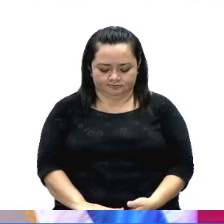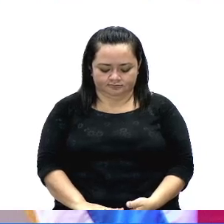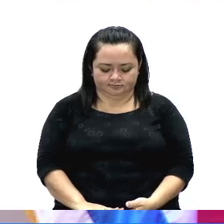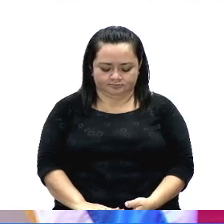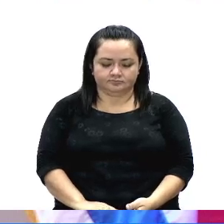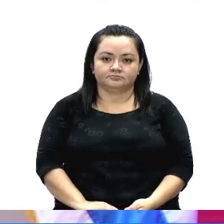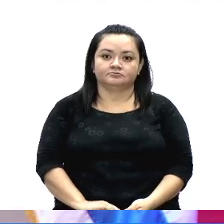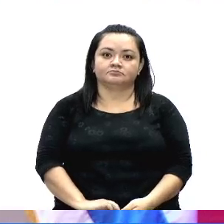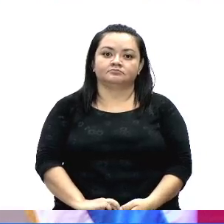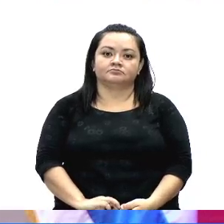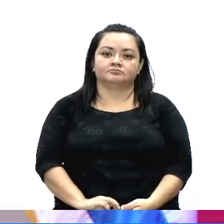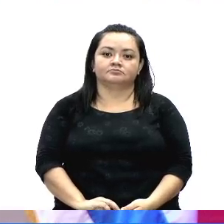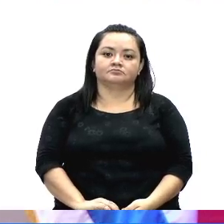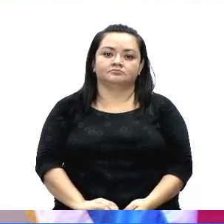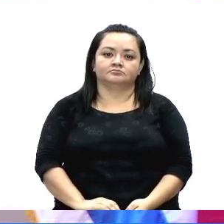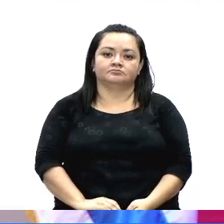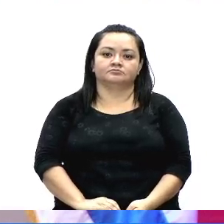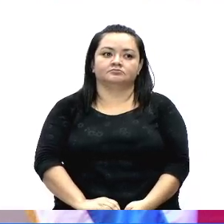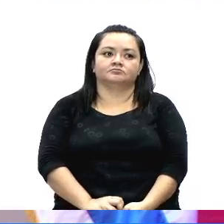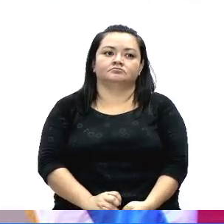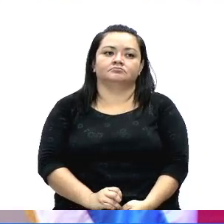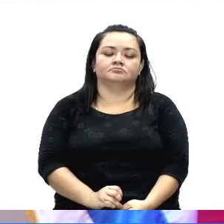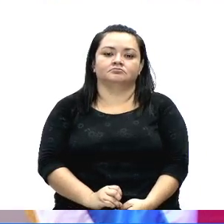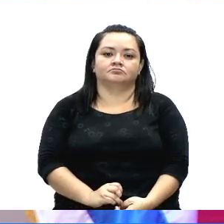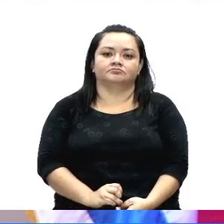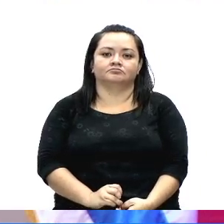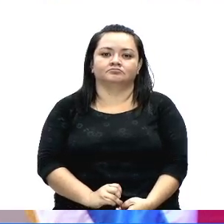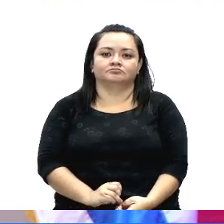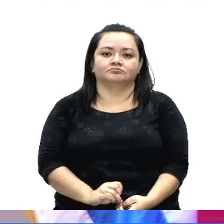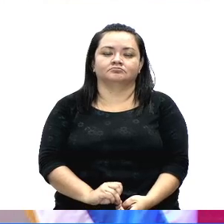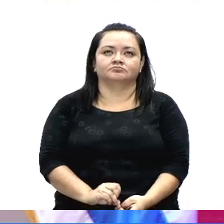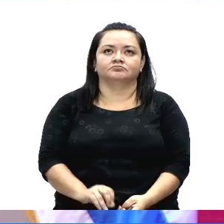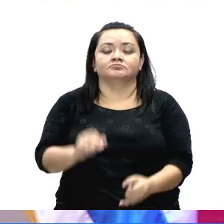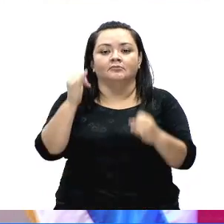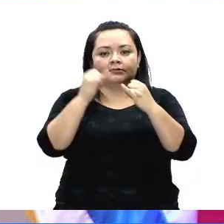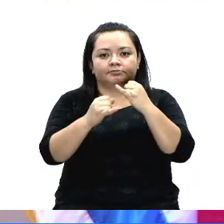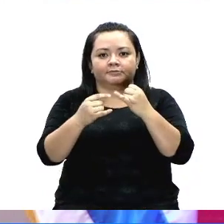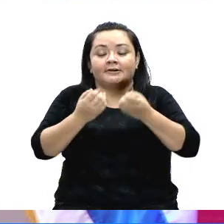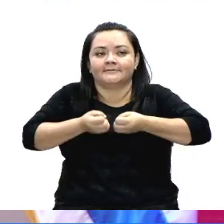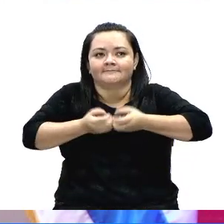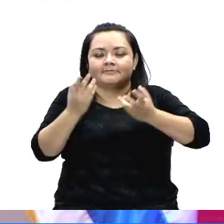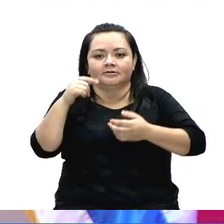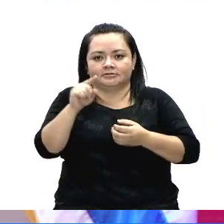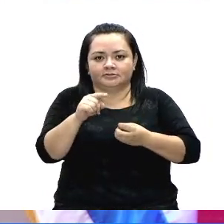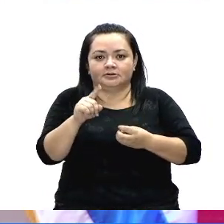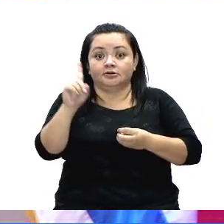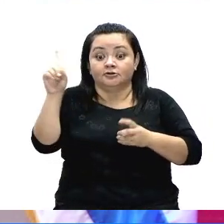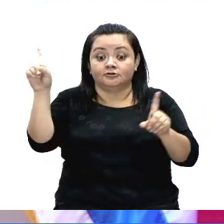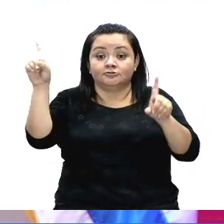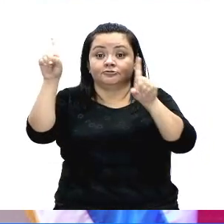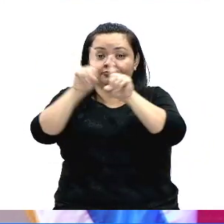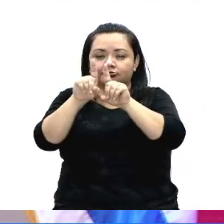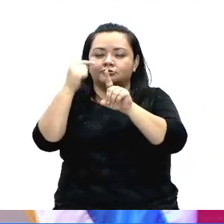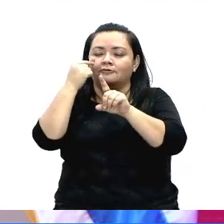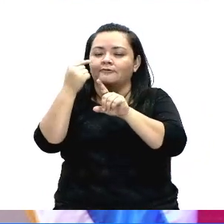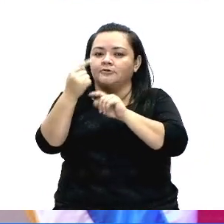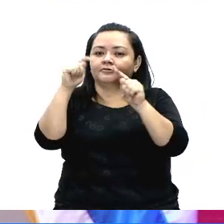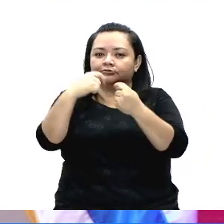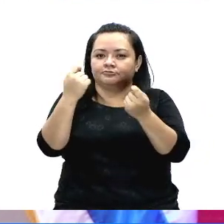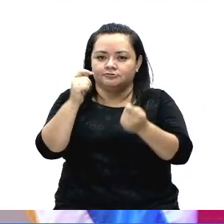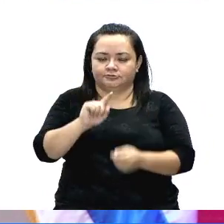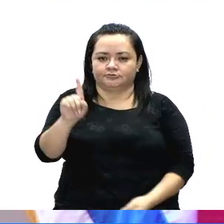ese último punto que yo quiero resaltar es que dios te quiere llevar ahí para que vea su gloria